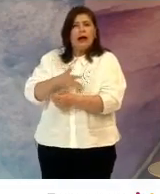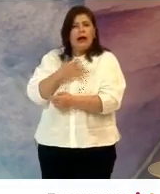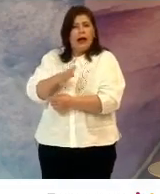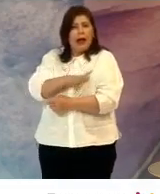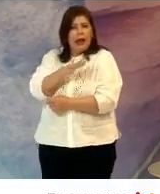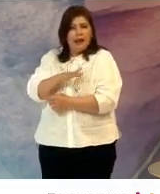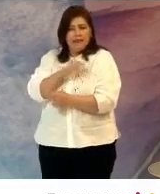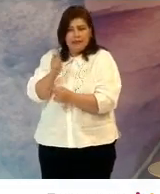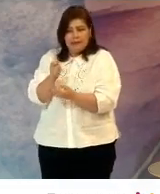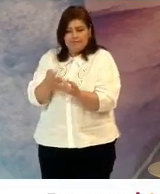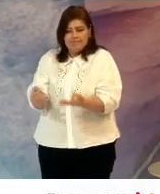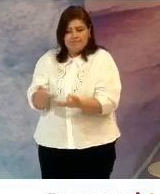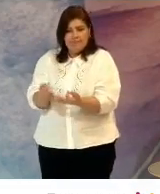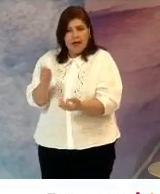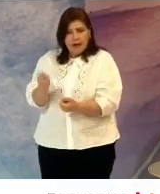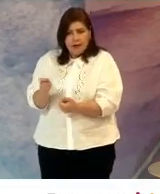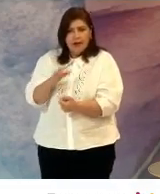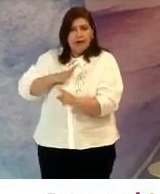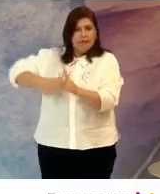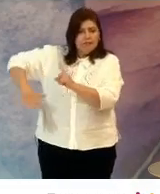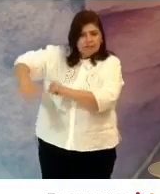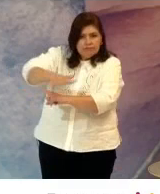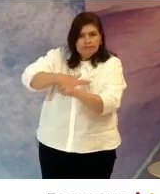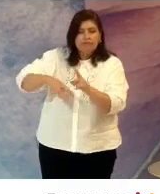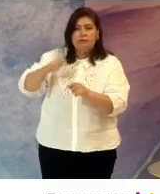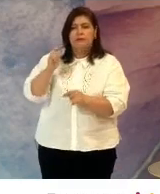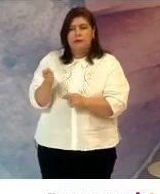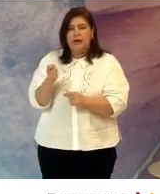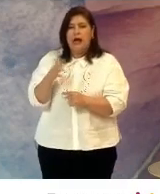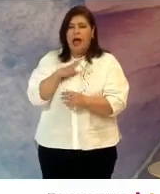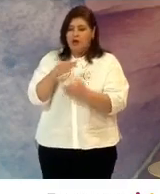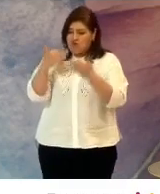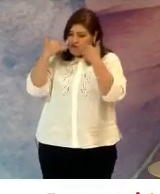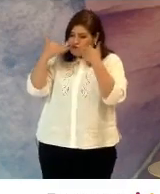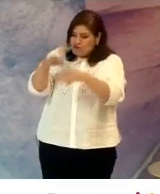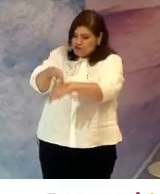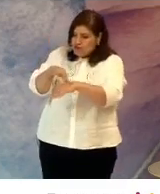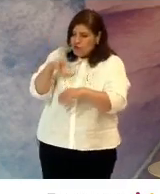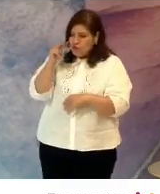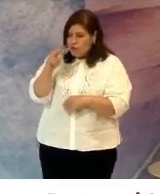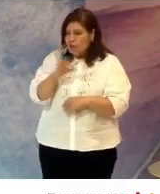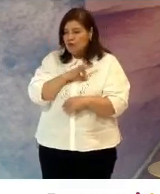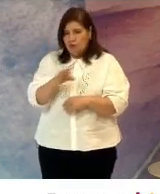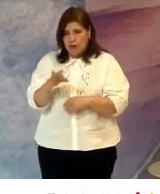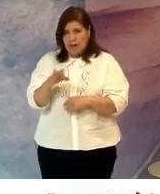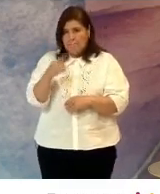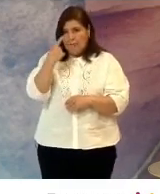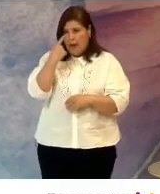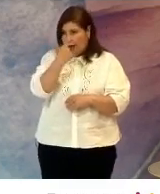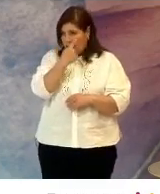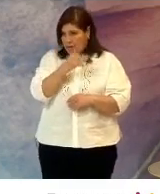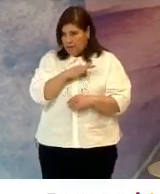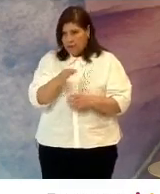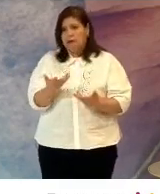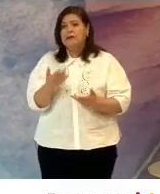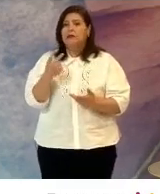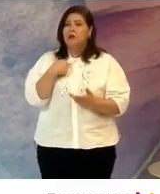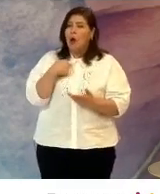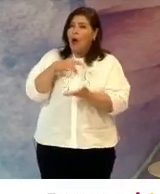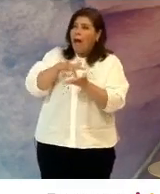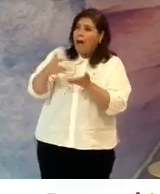las condiciones, de lo que es visible para el ojo. Y lo que yo aprendí de mi